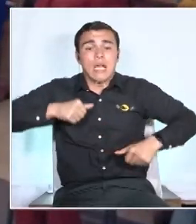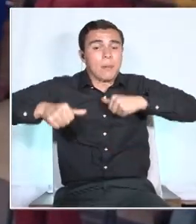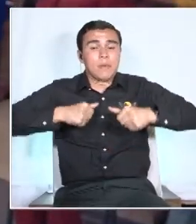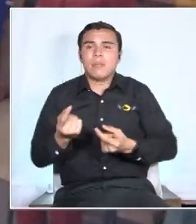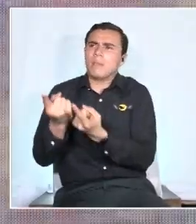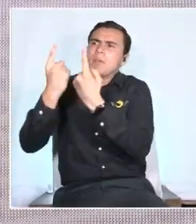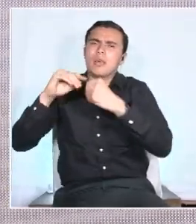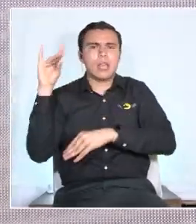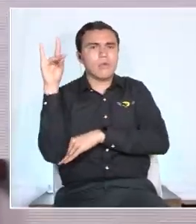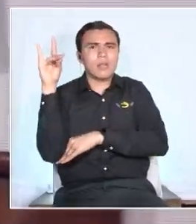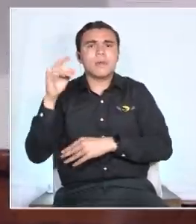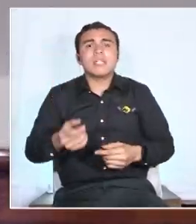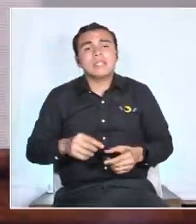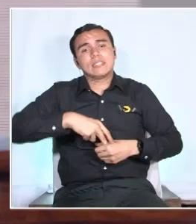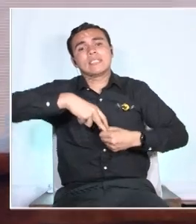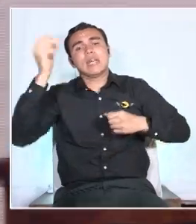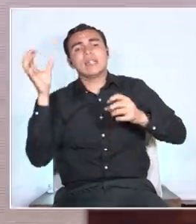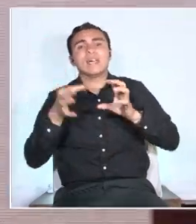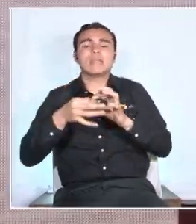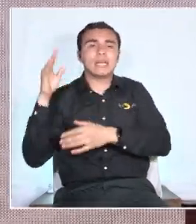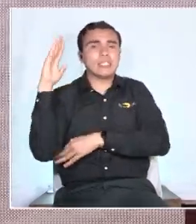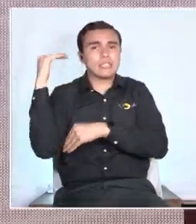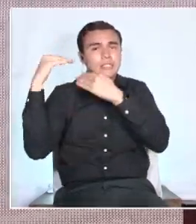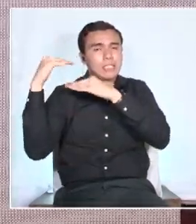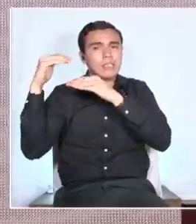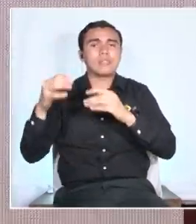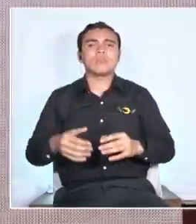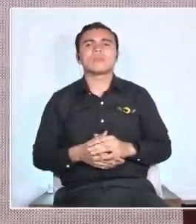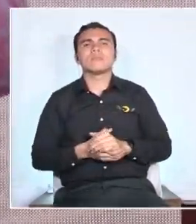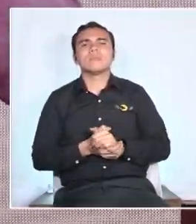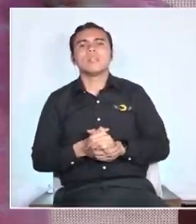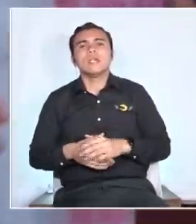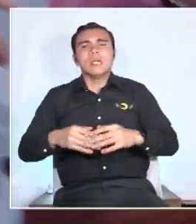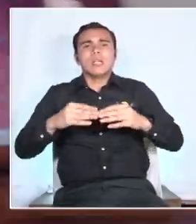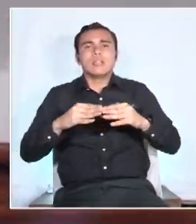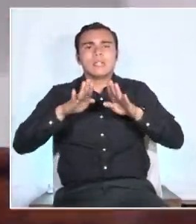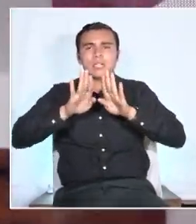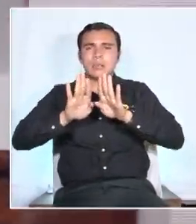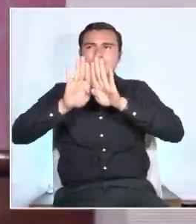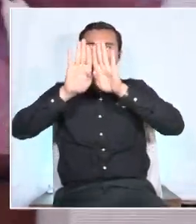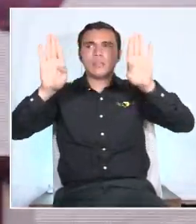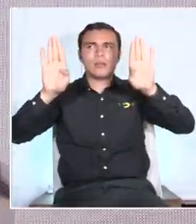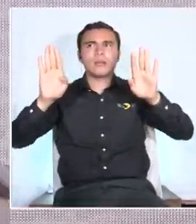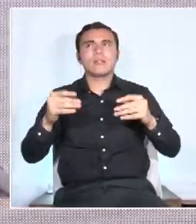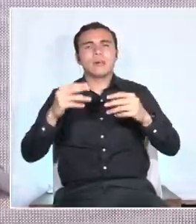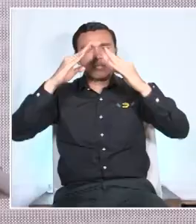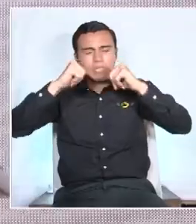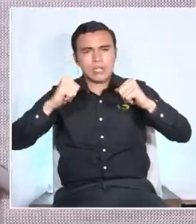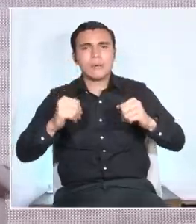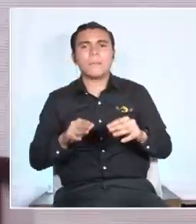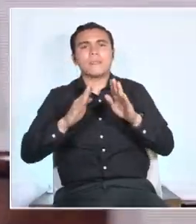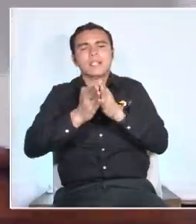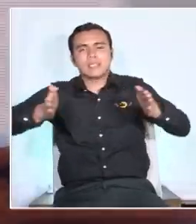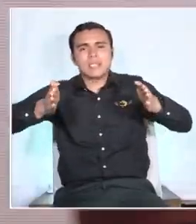viene para Bolivia saldrá de Santa Cruz de la Sierra. Las paredes se caen. Ensancha las cortinas de tu